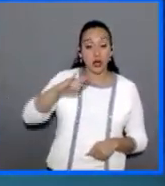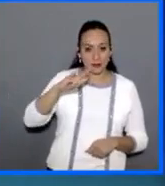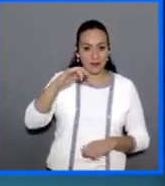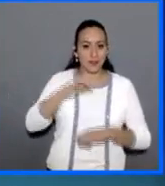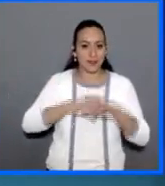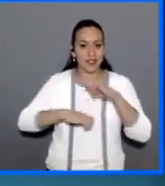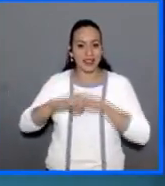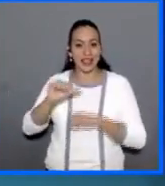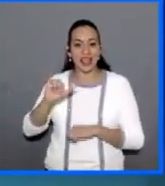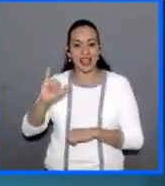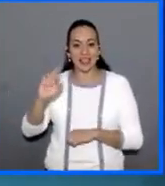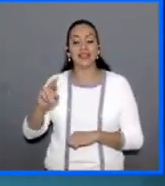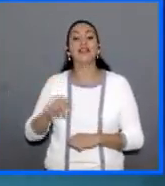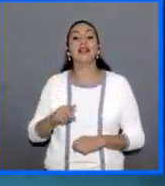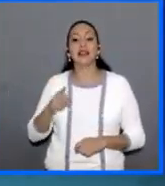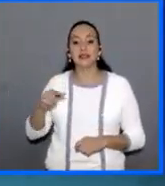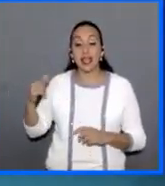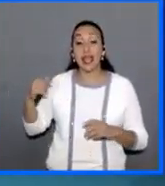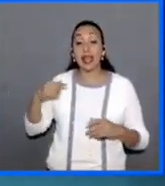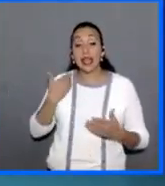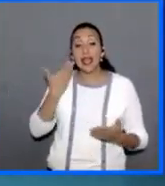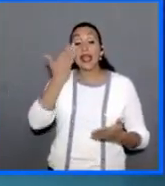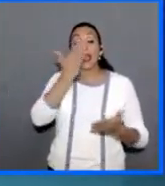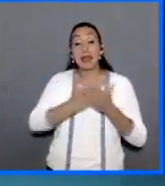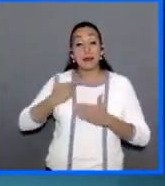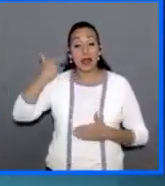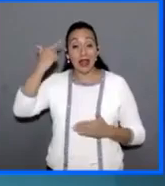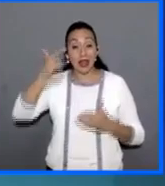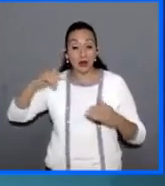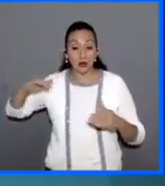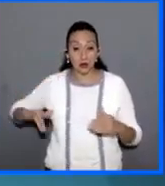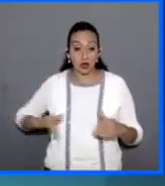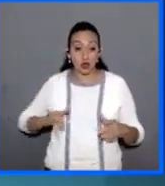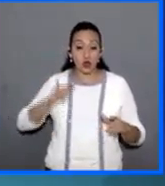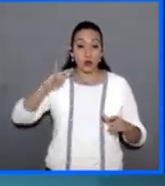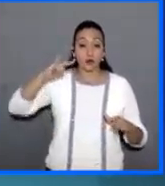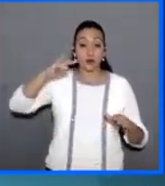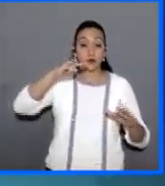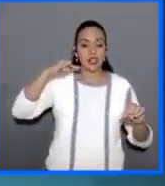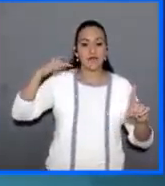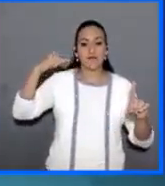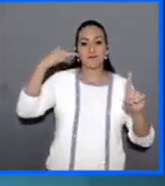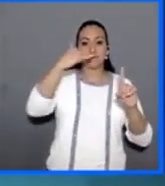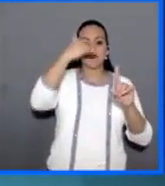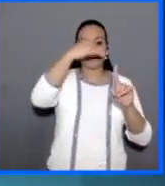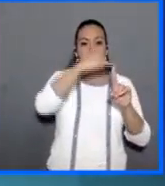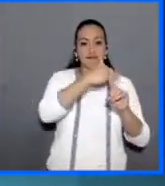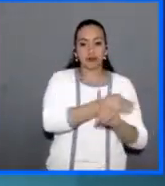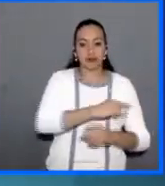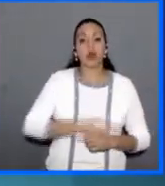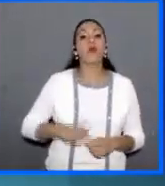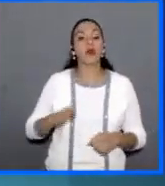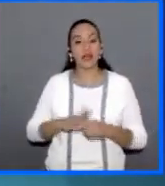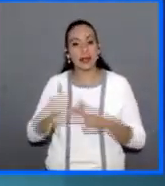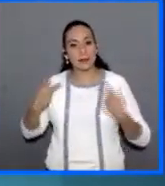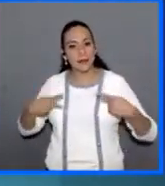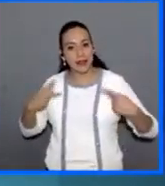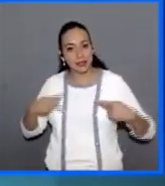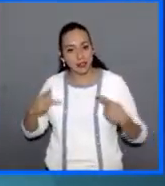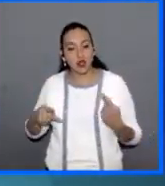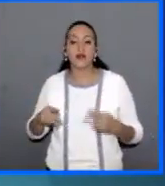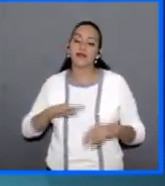Londres, se estrelló poco después de despegar del aeropuerto de la India. Esto entre pasajeros y personas en tierra. El